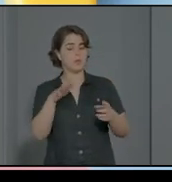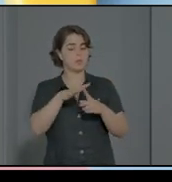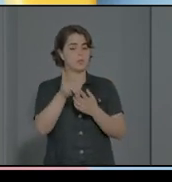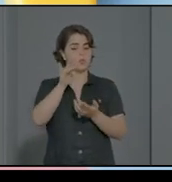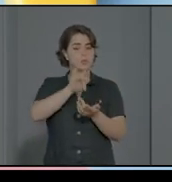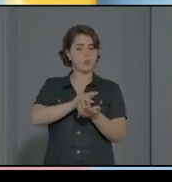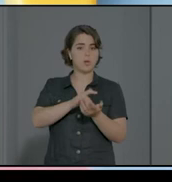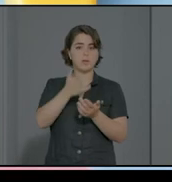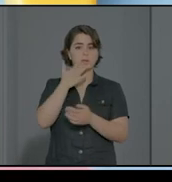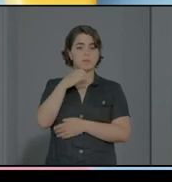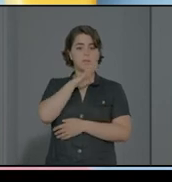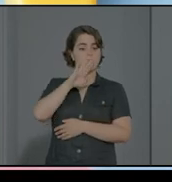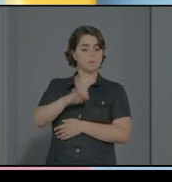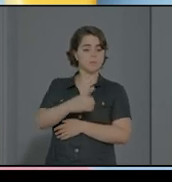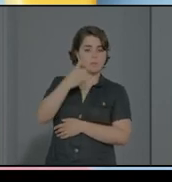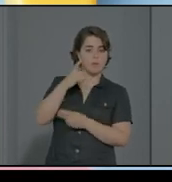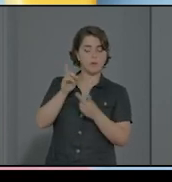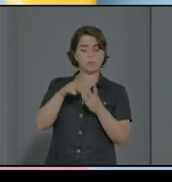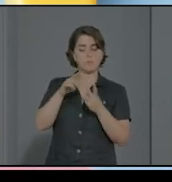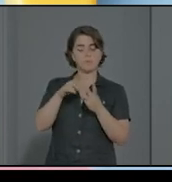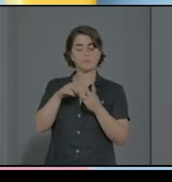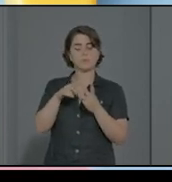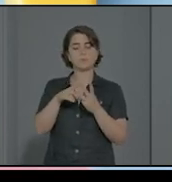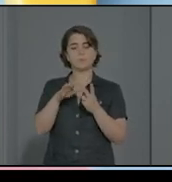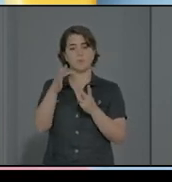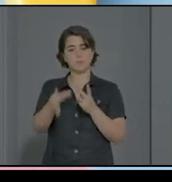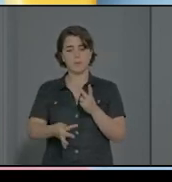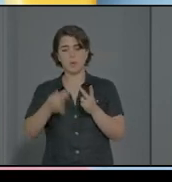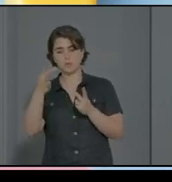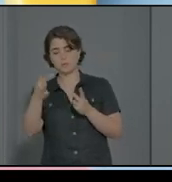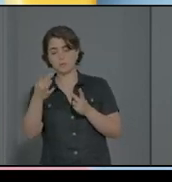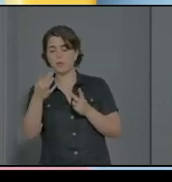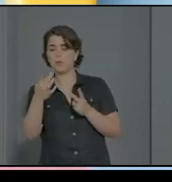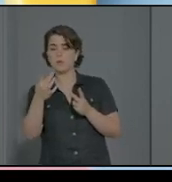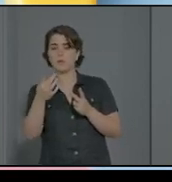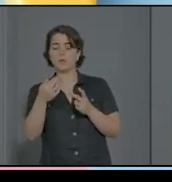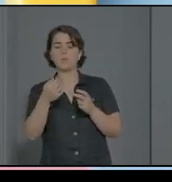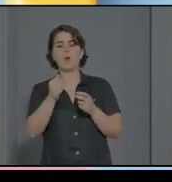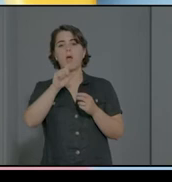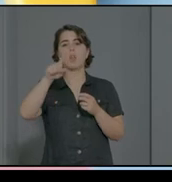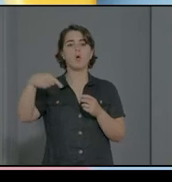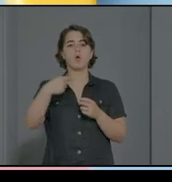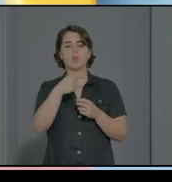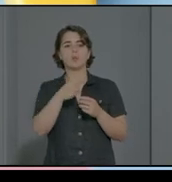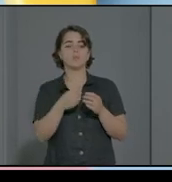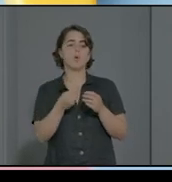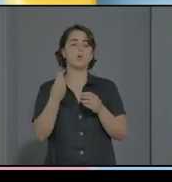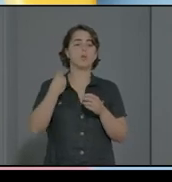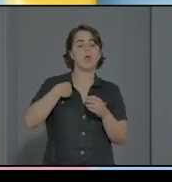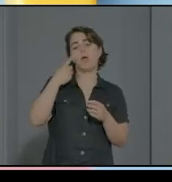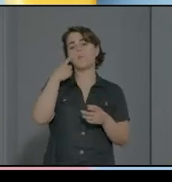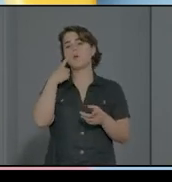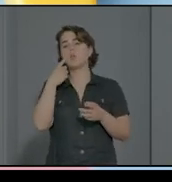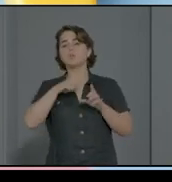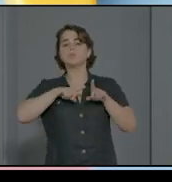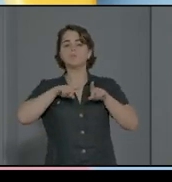madre, el cerebro de la primera madre, y podríamos hacer un algoritmo ingenierístico para ver cuánto está sincronizado con la madre